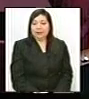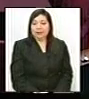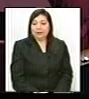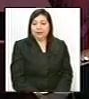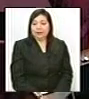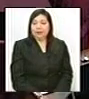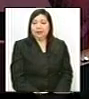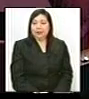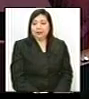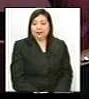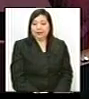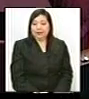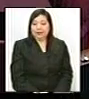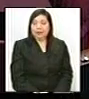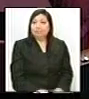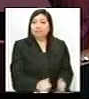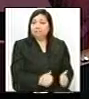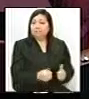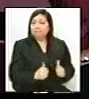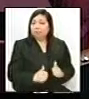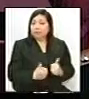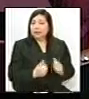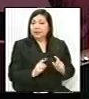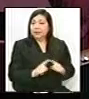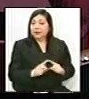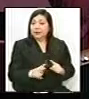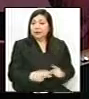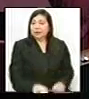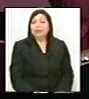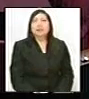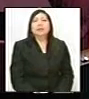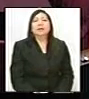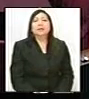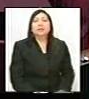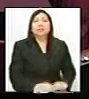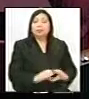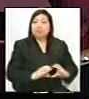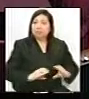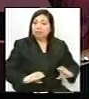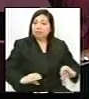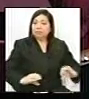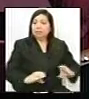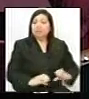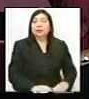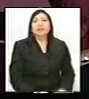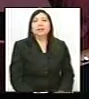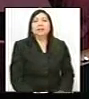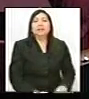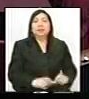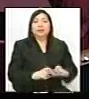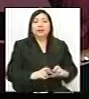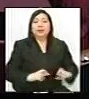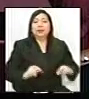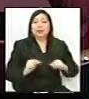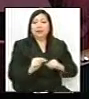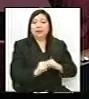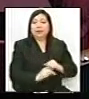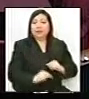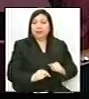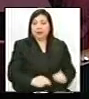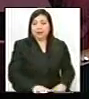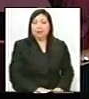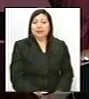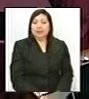Esta es una transmisión en vivo de Congreso Televisión desde el hemiciclo de sesiones del Parlamento